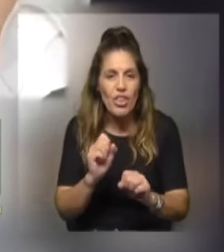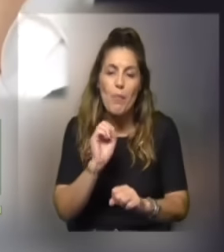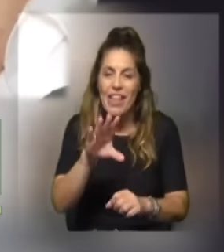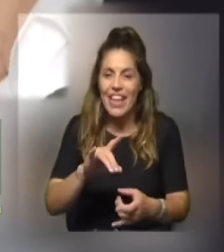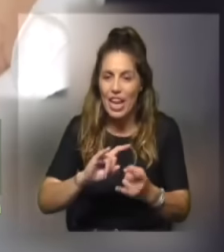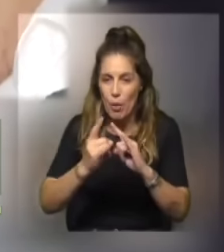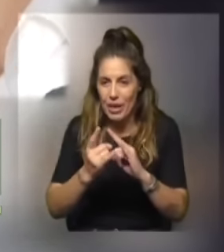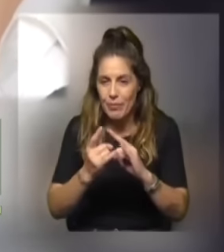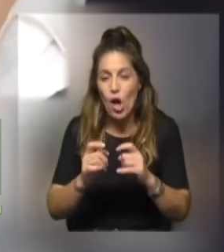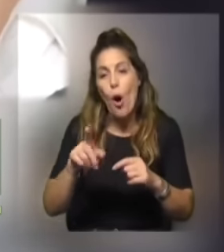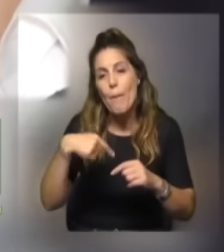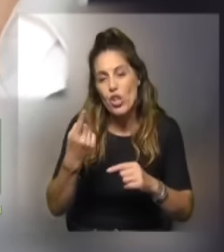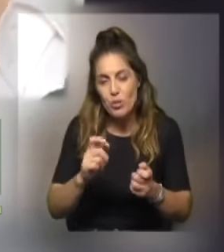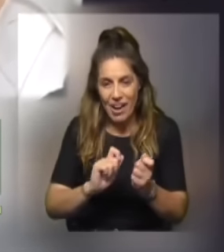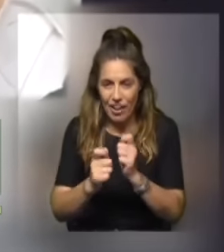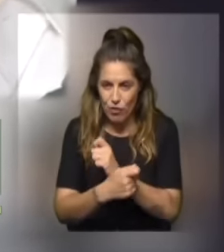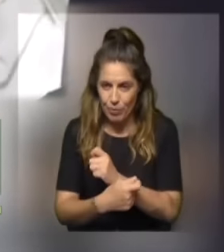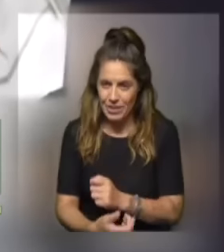parlamento próximas